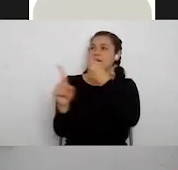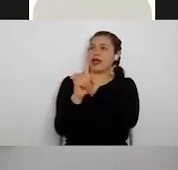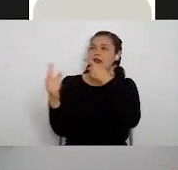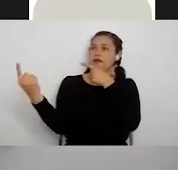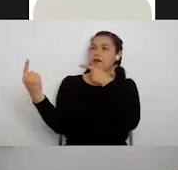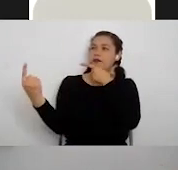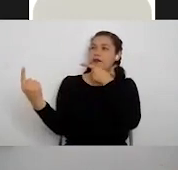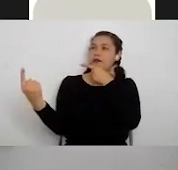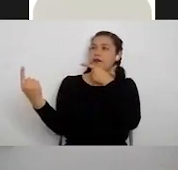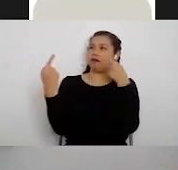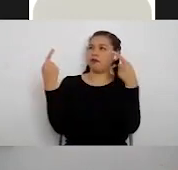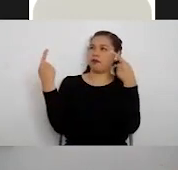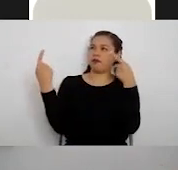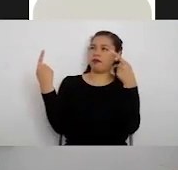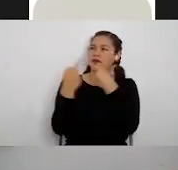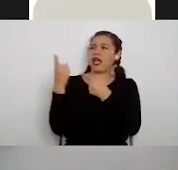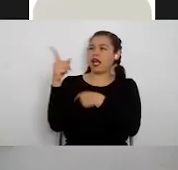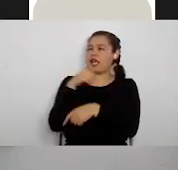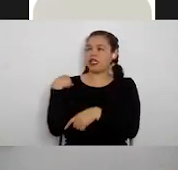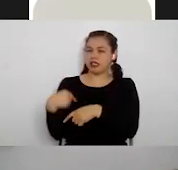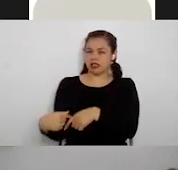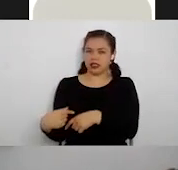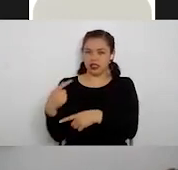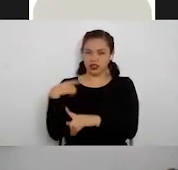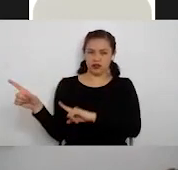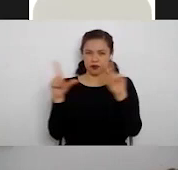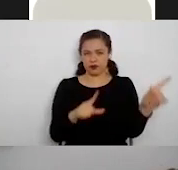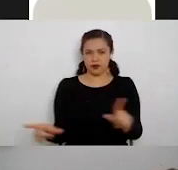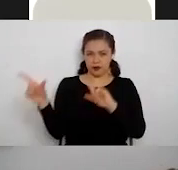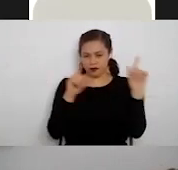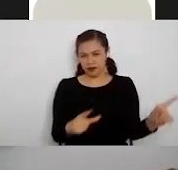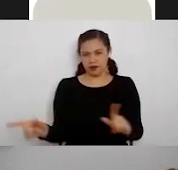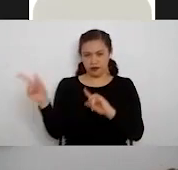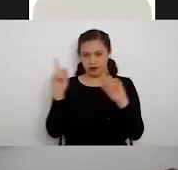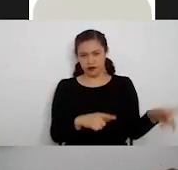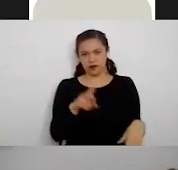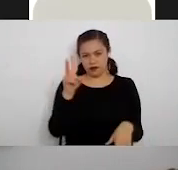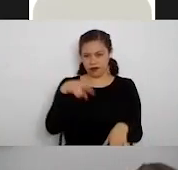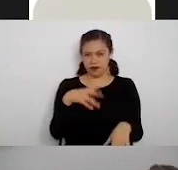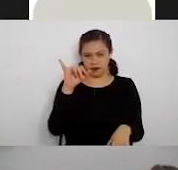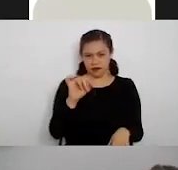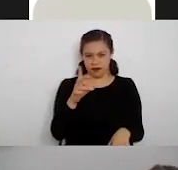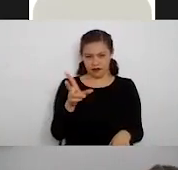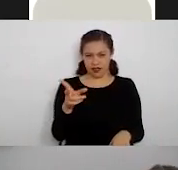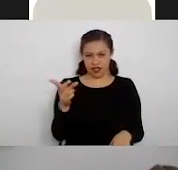Esto, básicamente, las encuestas dicen eso. Me voy a saltar un poquitito porque sí amerita.